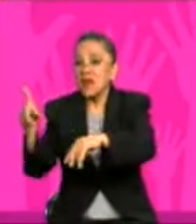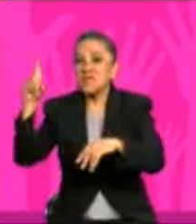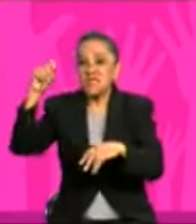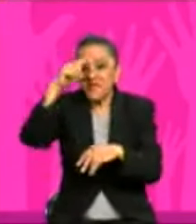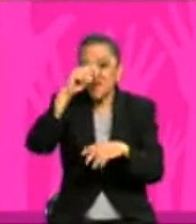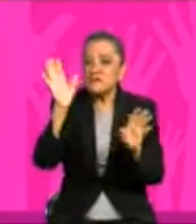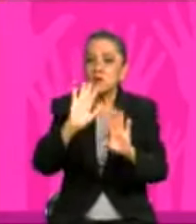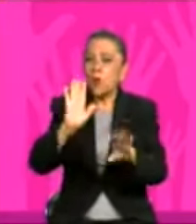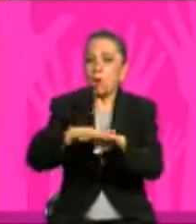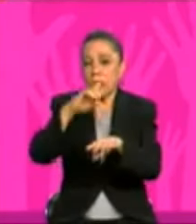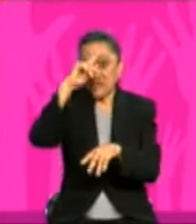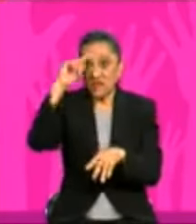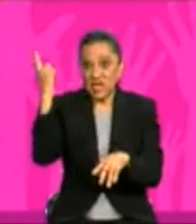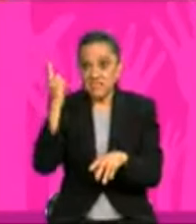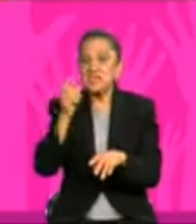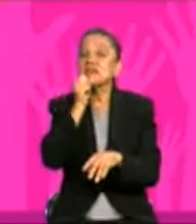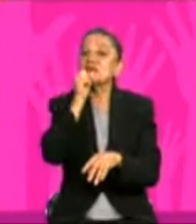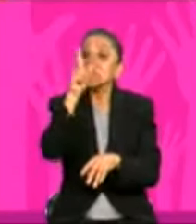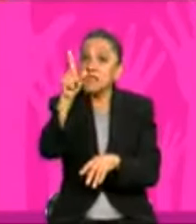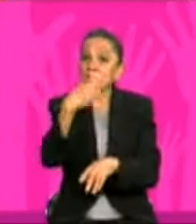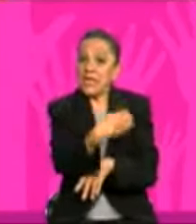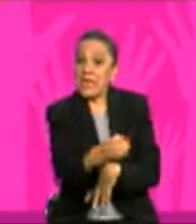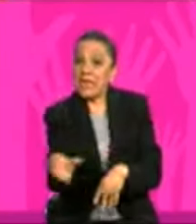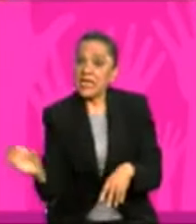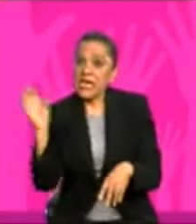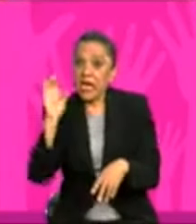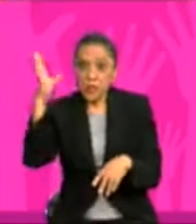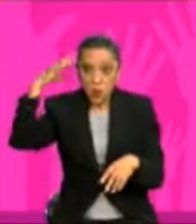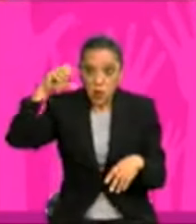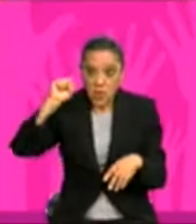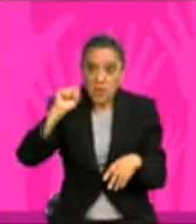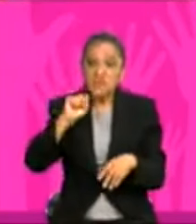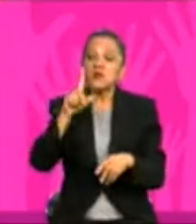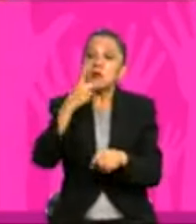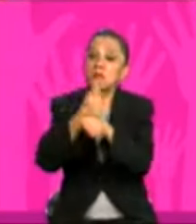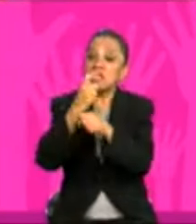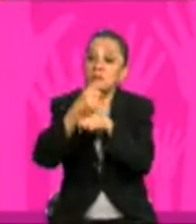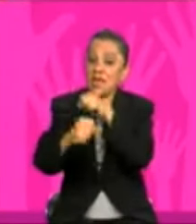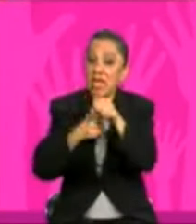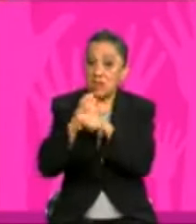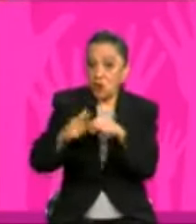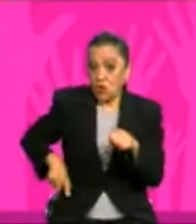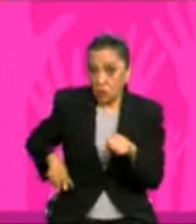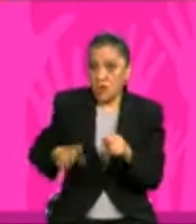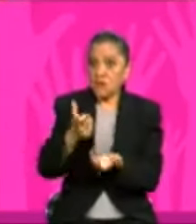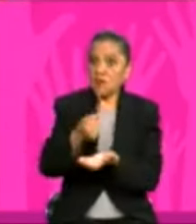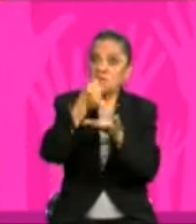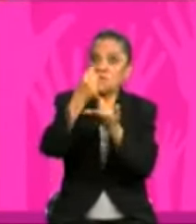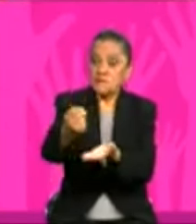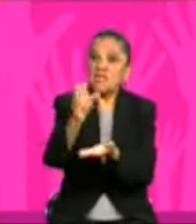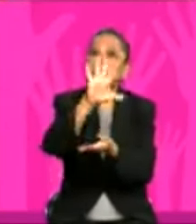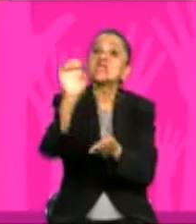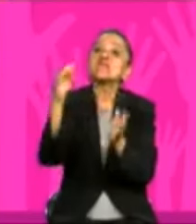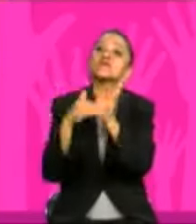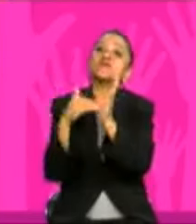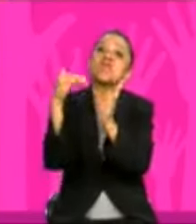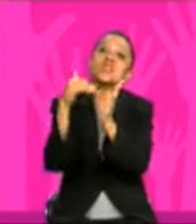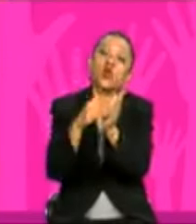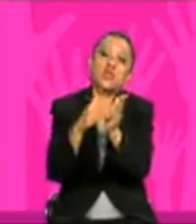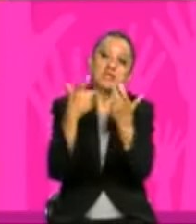el campo morelense. En el primer año de nuestro gobierno destinaremos 500 millones de pesos a través del plan